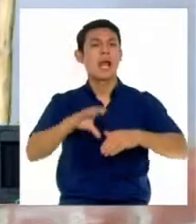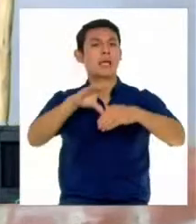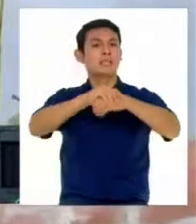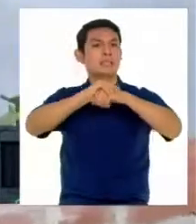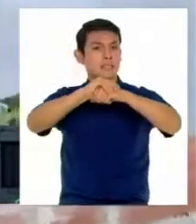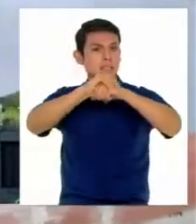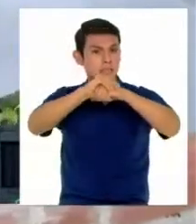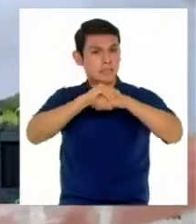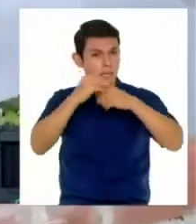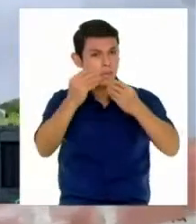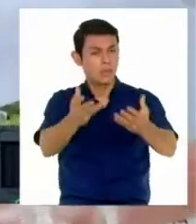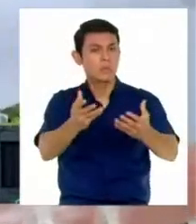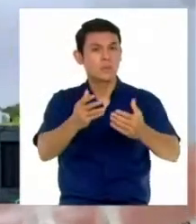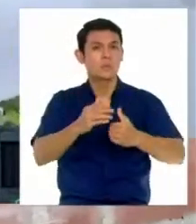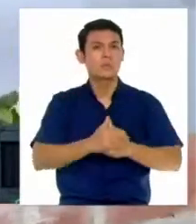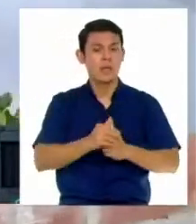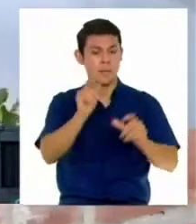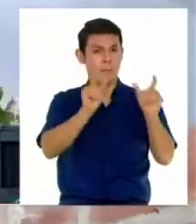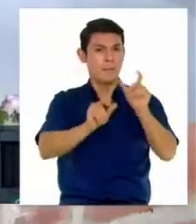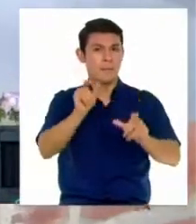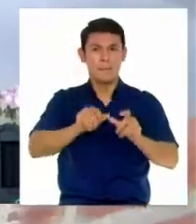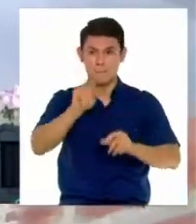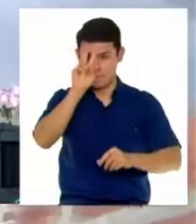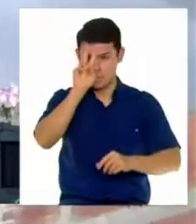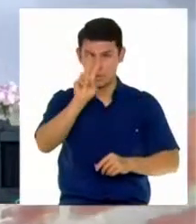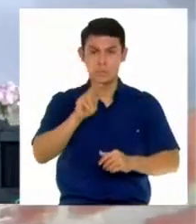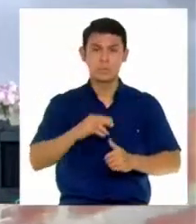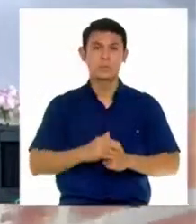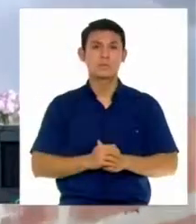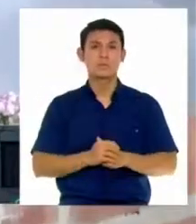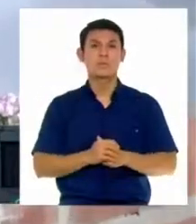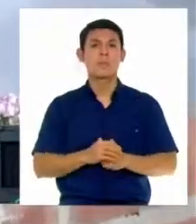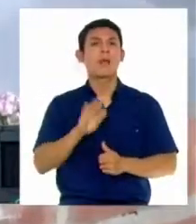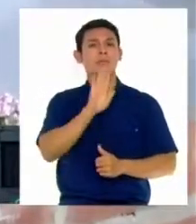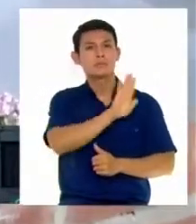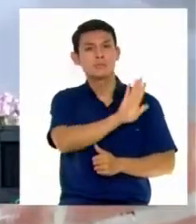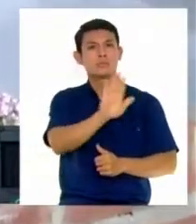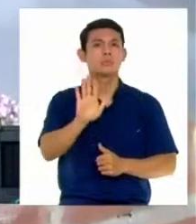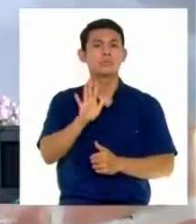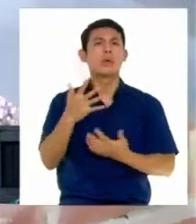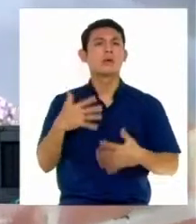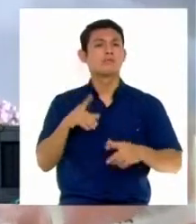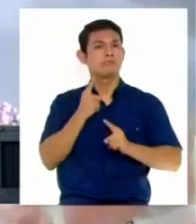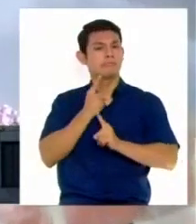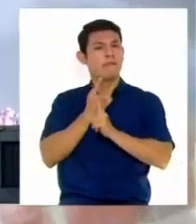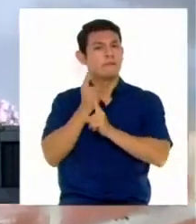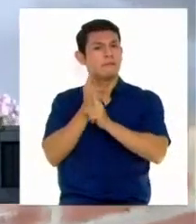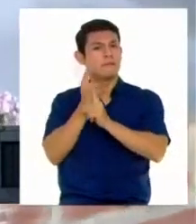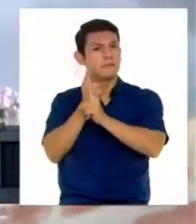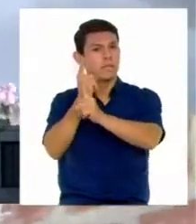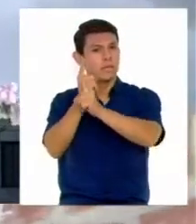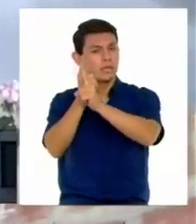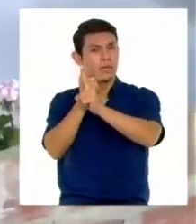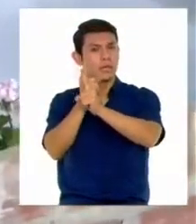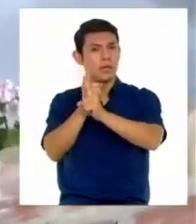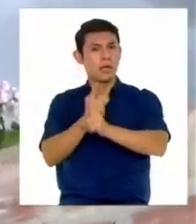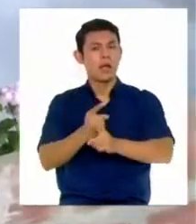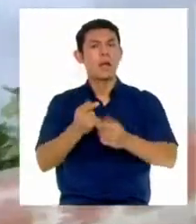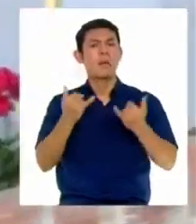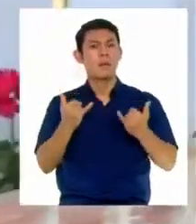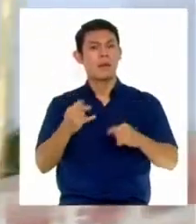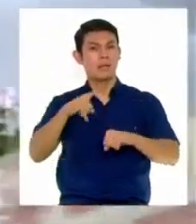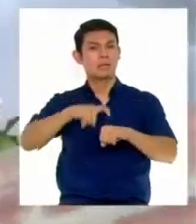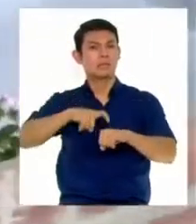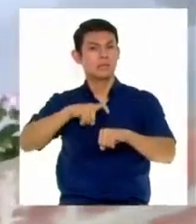saludar al pueblo peruano por su lealtad, por esta fiesta